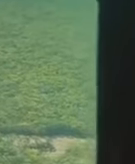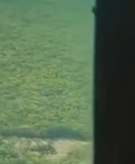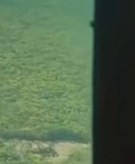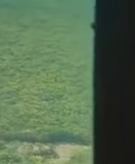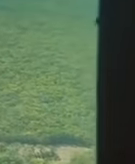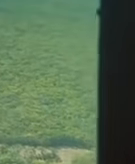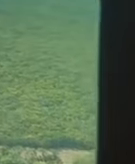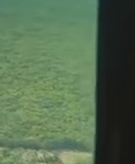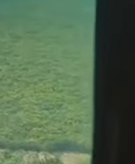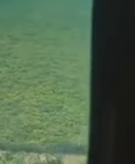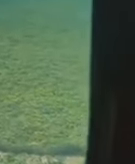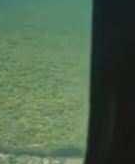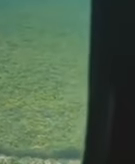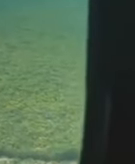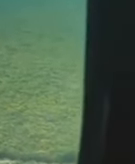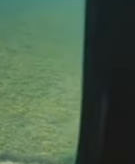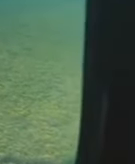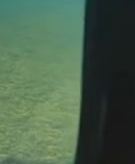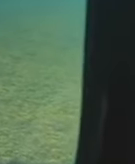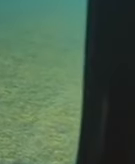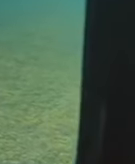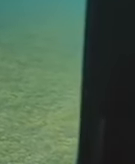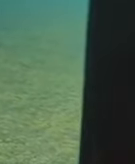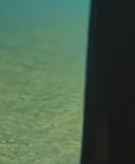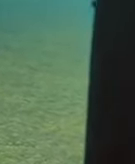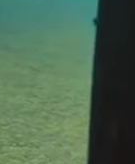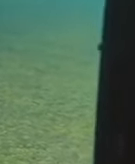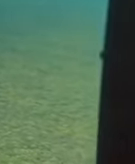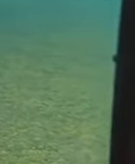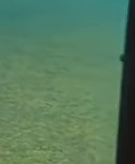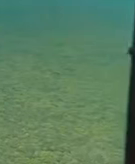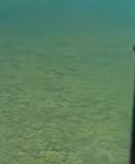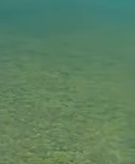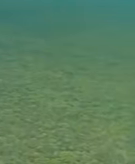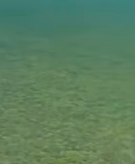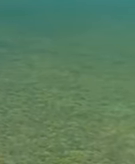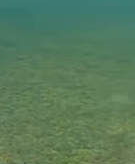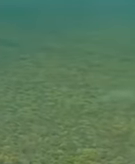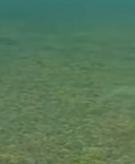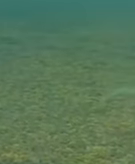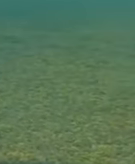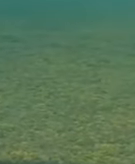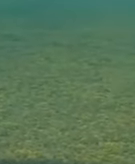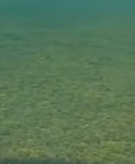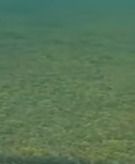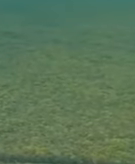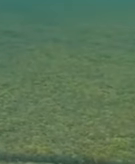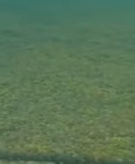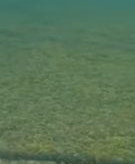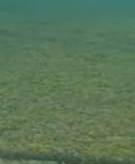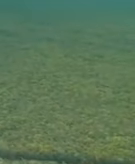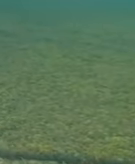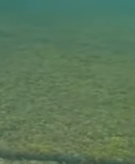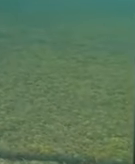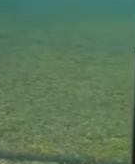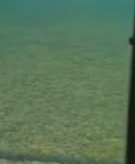camino, esta brecha para el tren, son 100 hectáreas. La doble